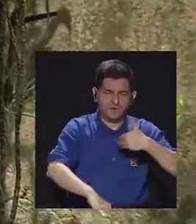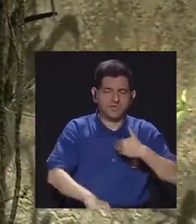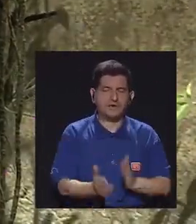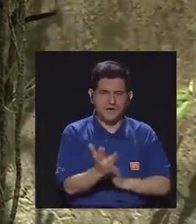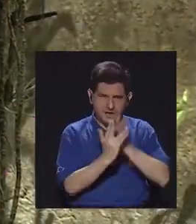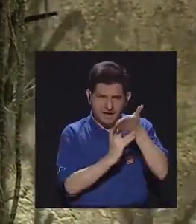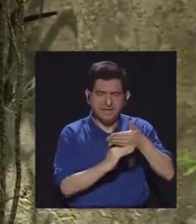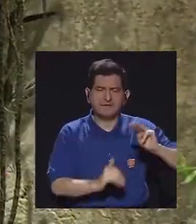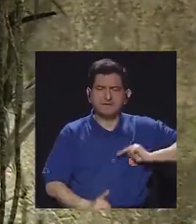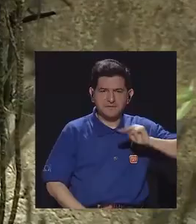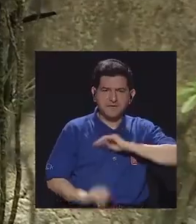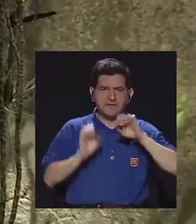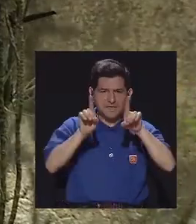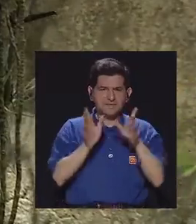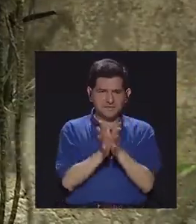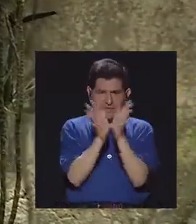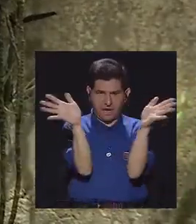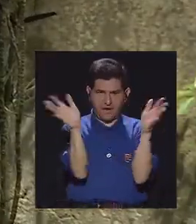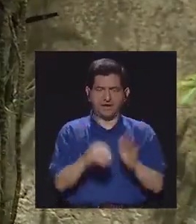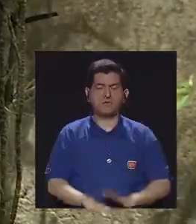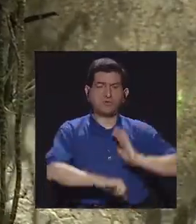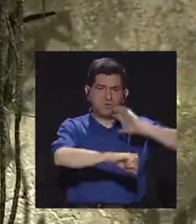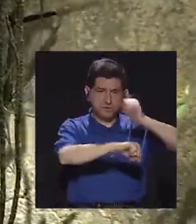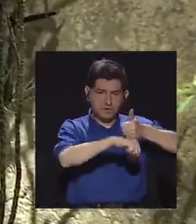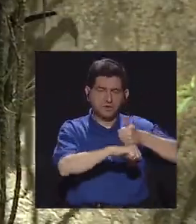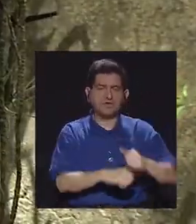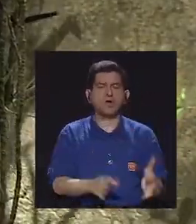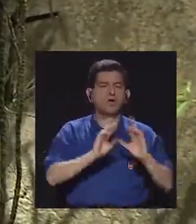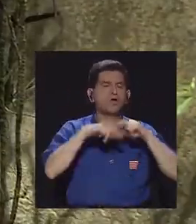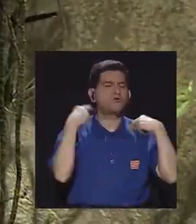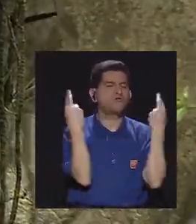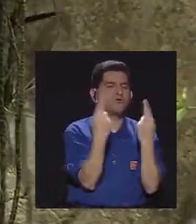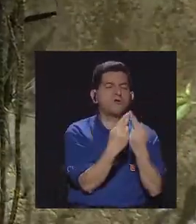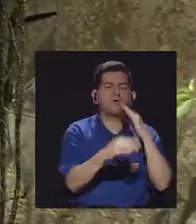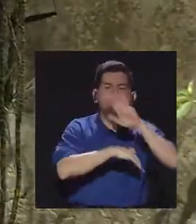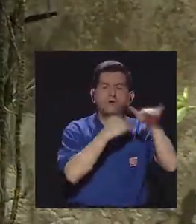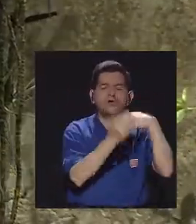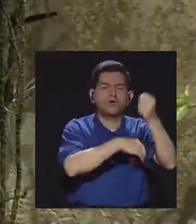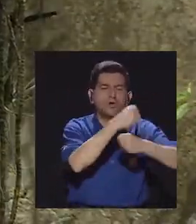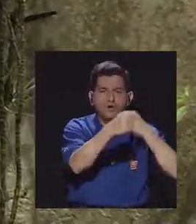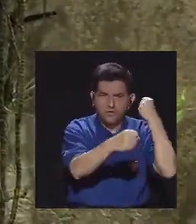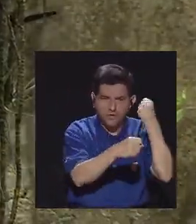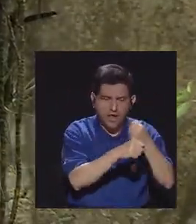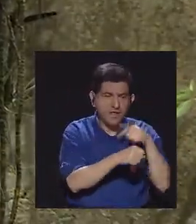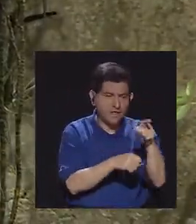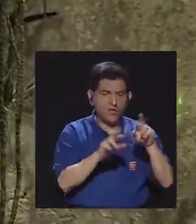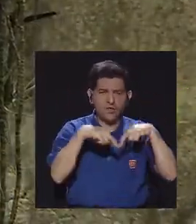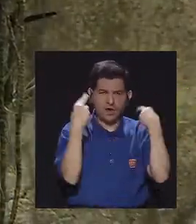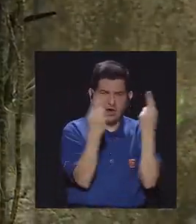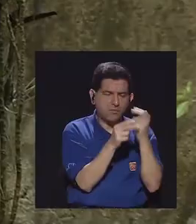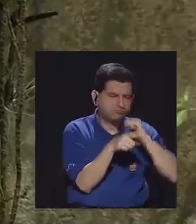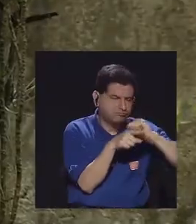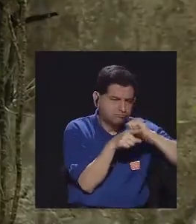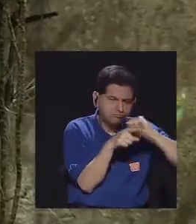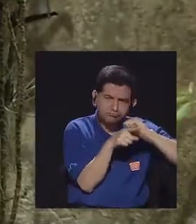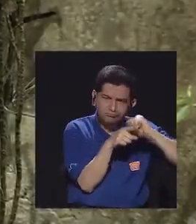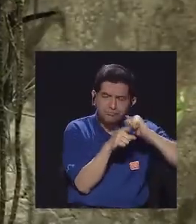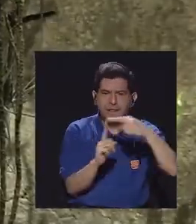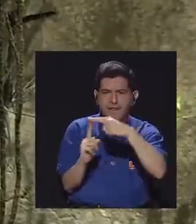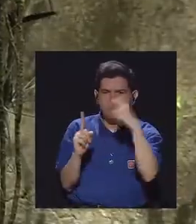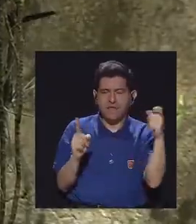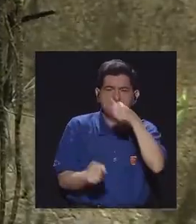el MEP, se establecen ciertas reuniones durante todo el año. En esas reuniones se les capacita